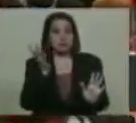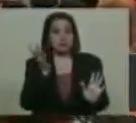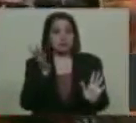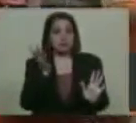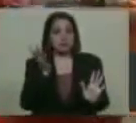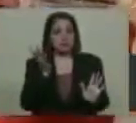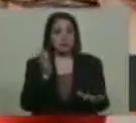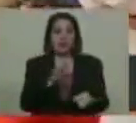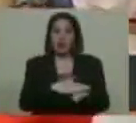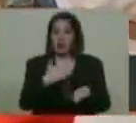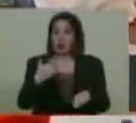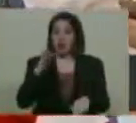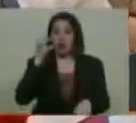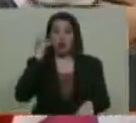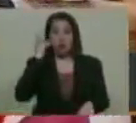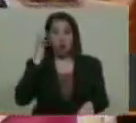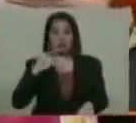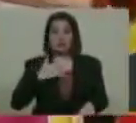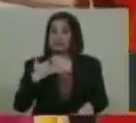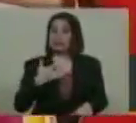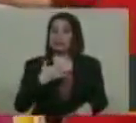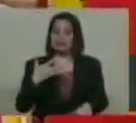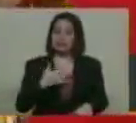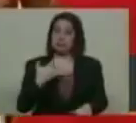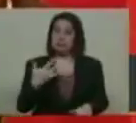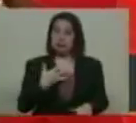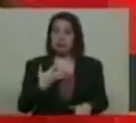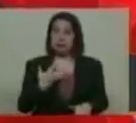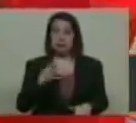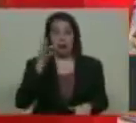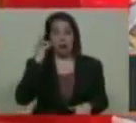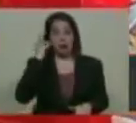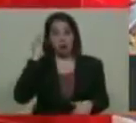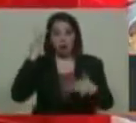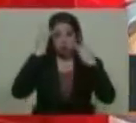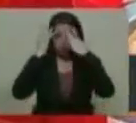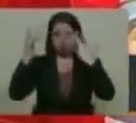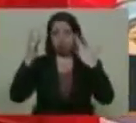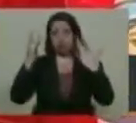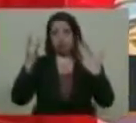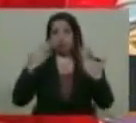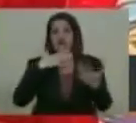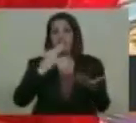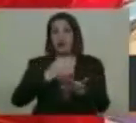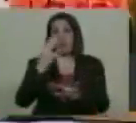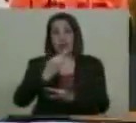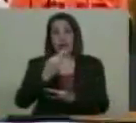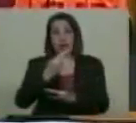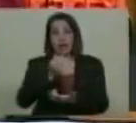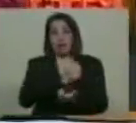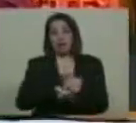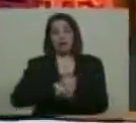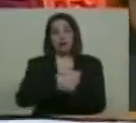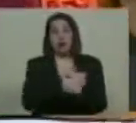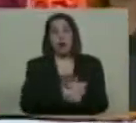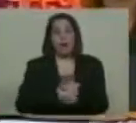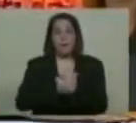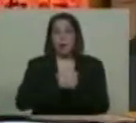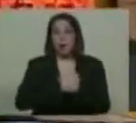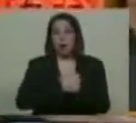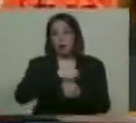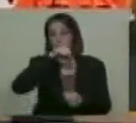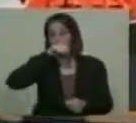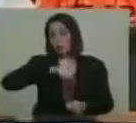por su sensibilidad, por su inteligencia verdadera, por su amor, por su pasión, por